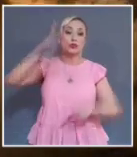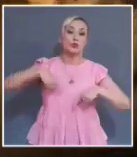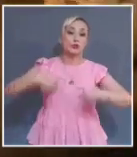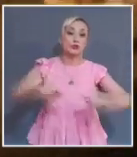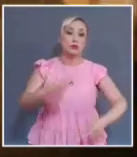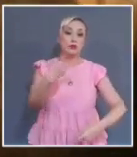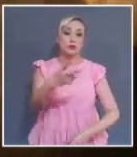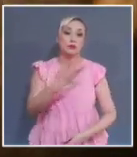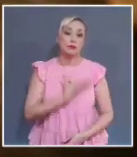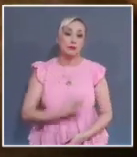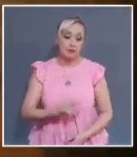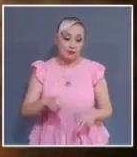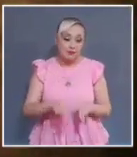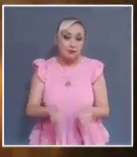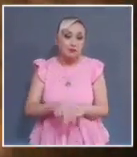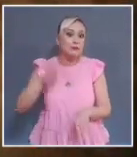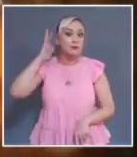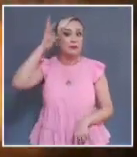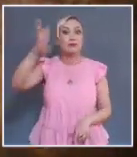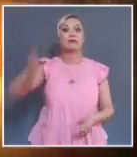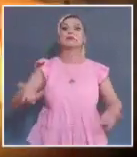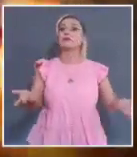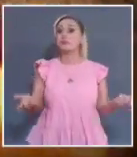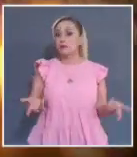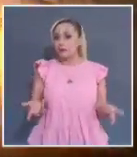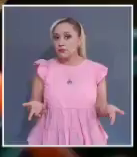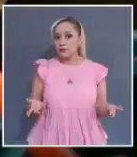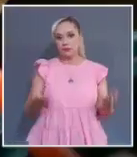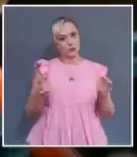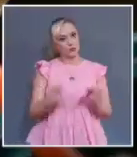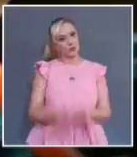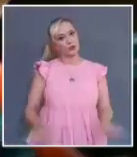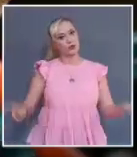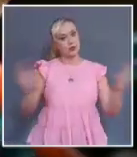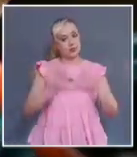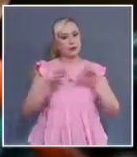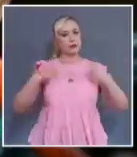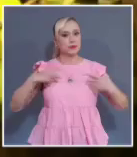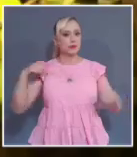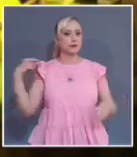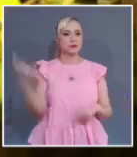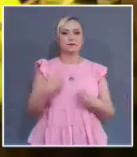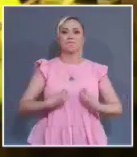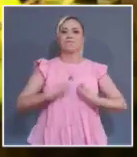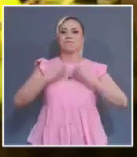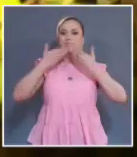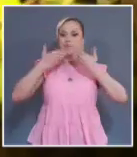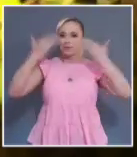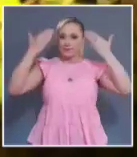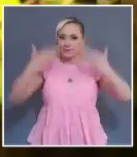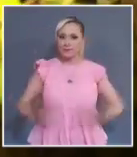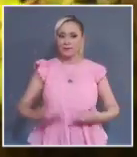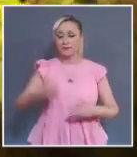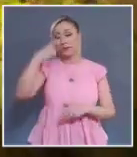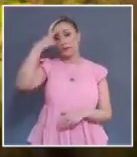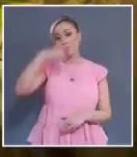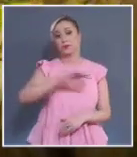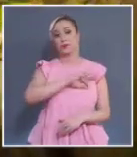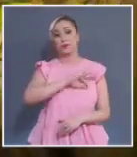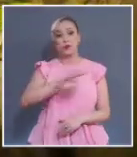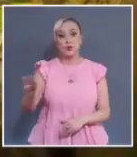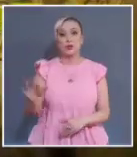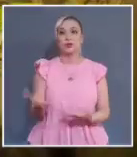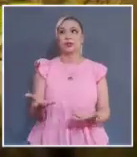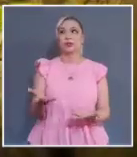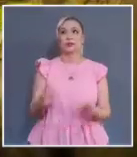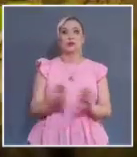segunda generación, que es indispensable para que las personas vivan dignamente y es una condición previa para la realización de otros derechos, pues el